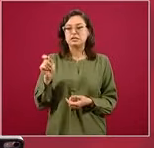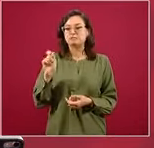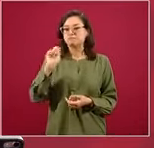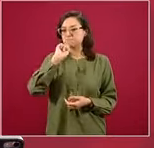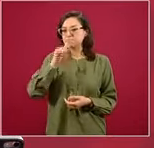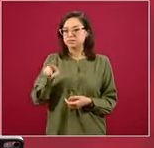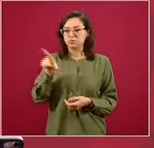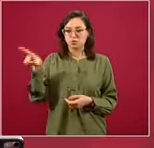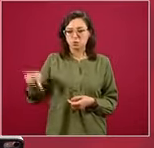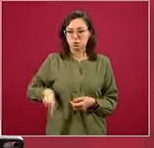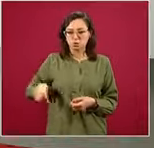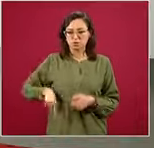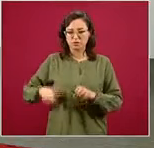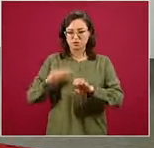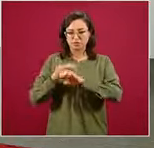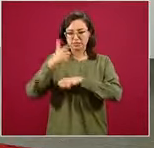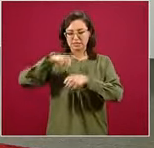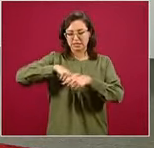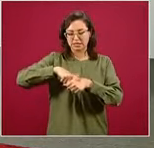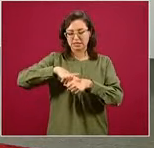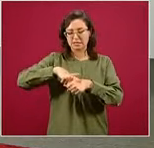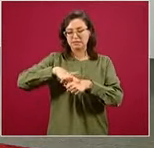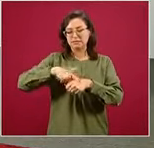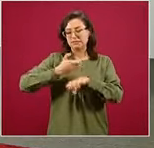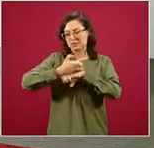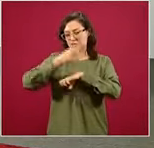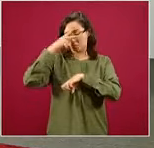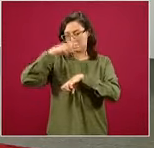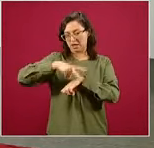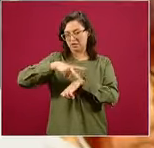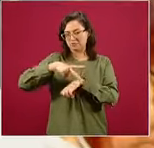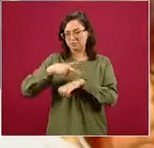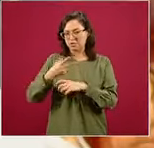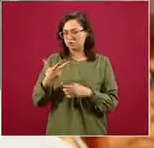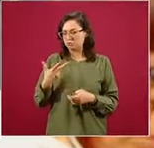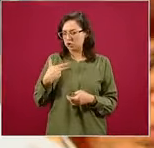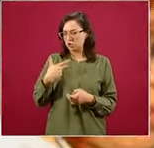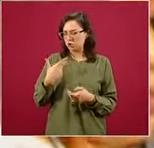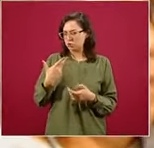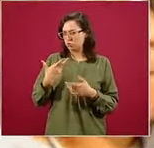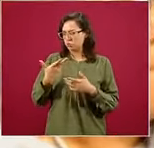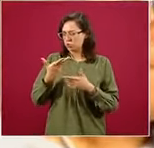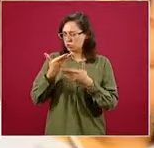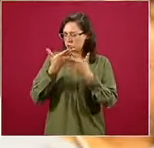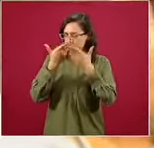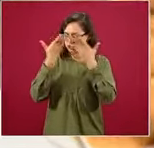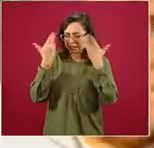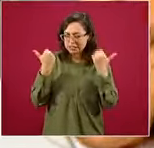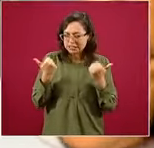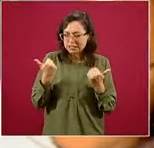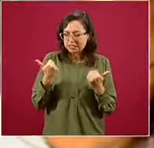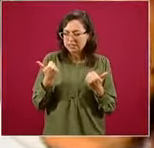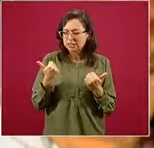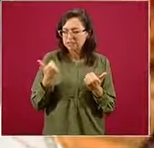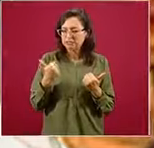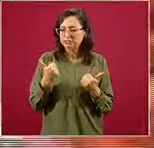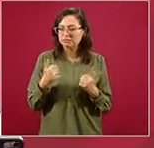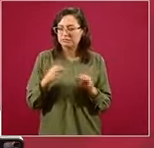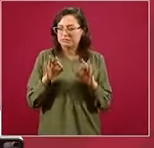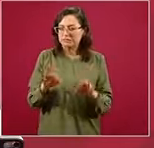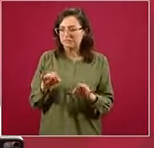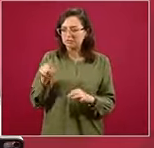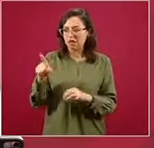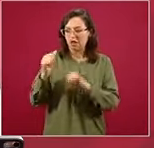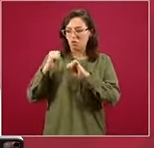gobierno estatal del Estado de México, no tengo detalles. En general, y esto también retomando este tema de las